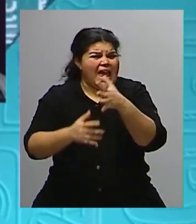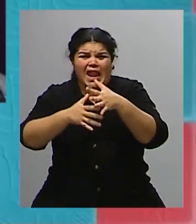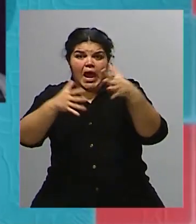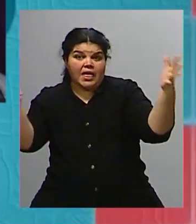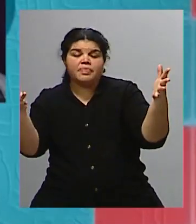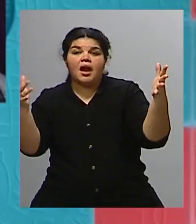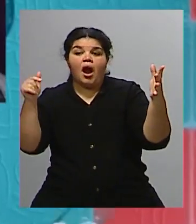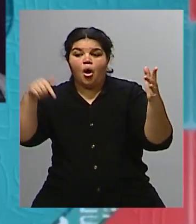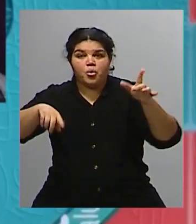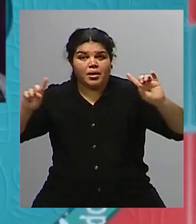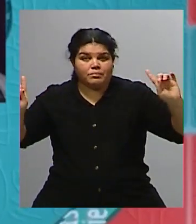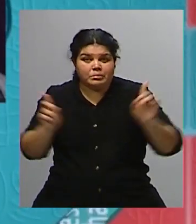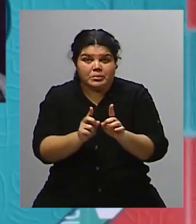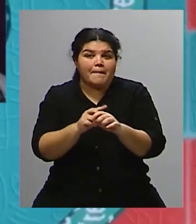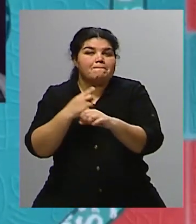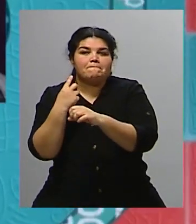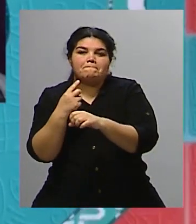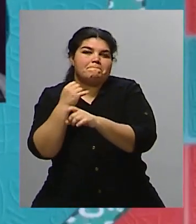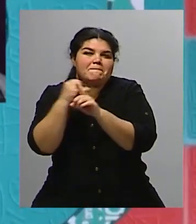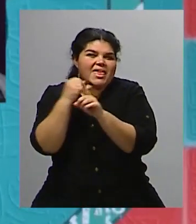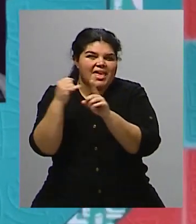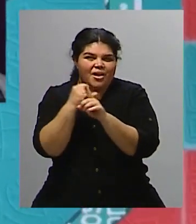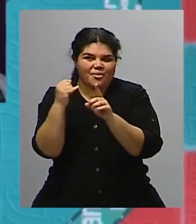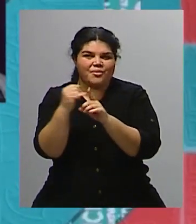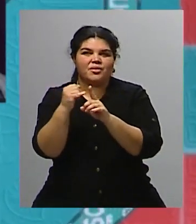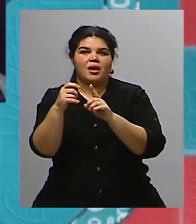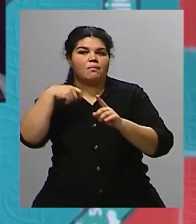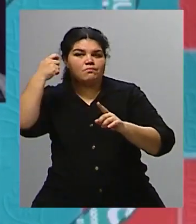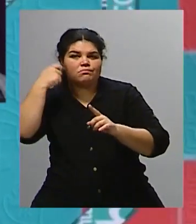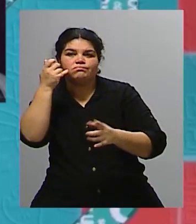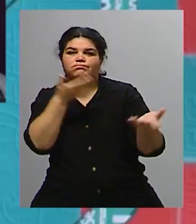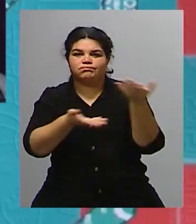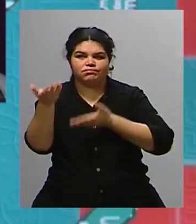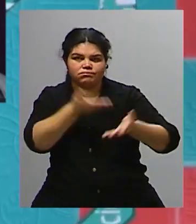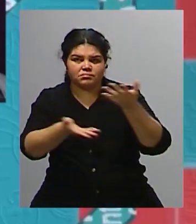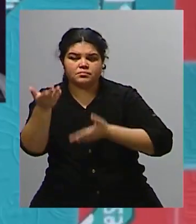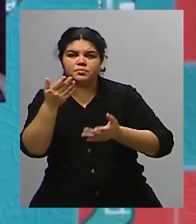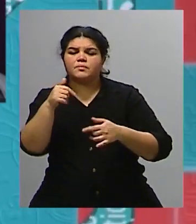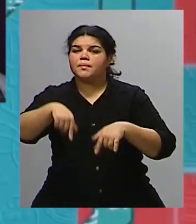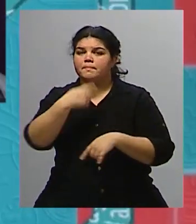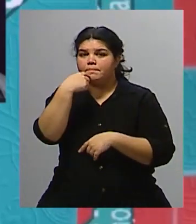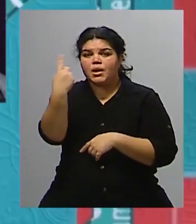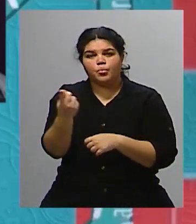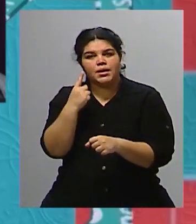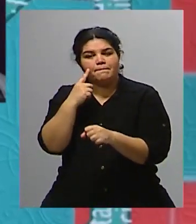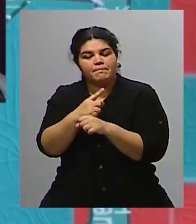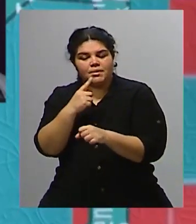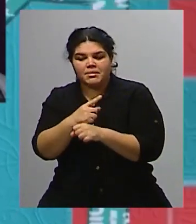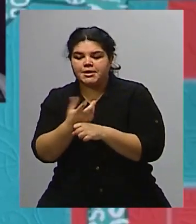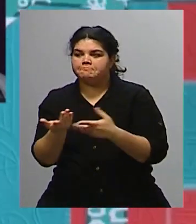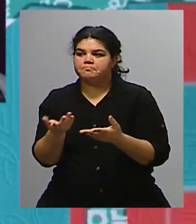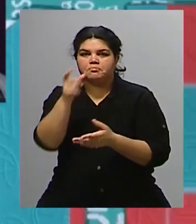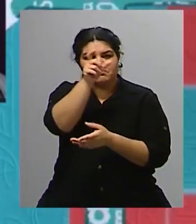posible en esta media hora de programa. Y primero quería preguntarte, ¿qué es lo que busca aquella persona que